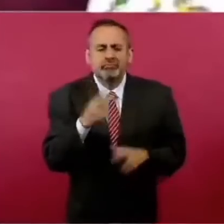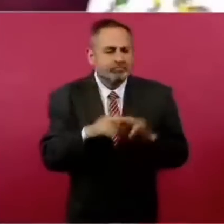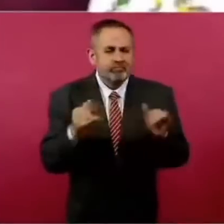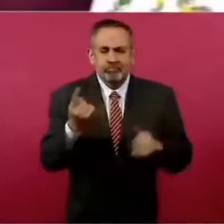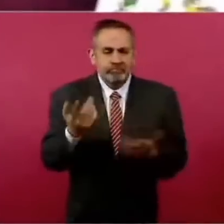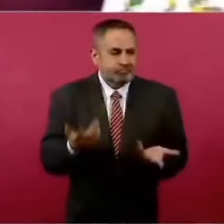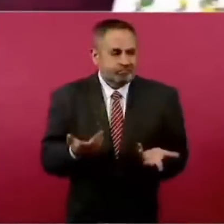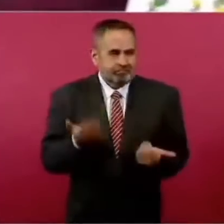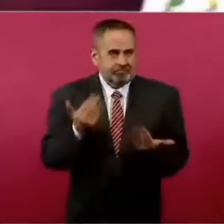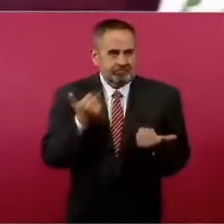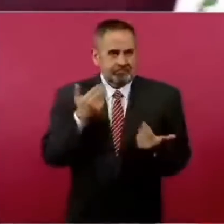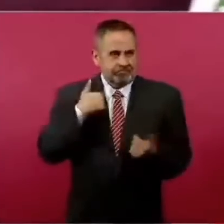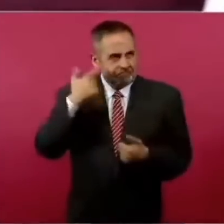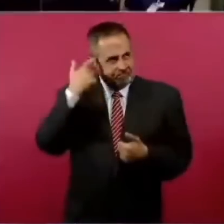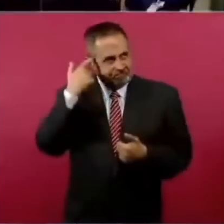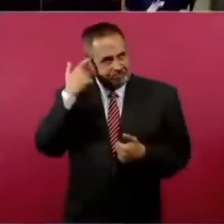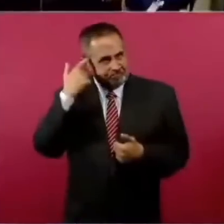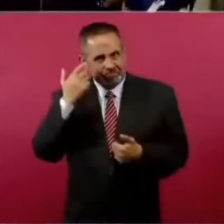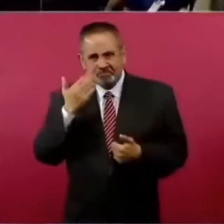Ayúdenme, pues, porque